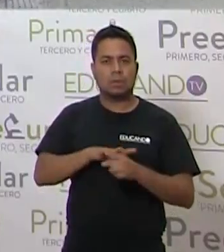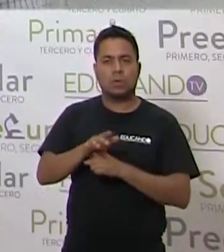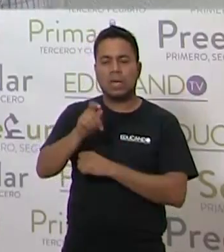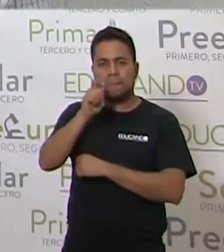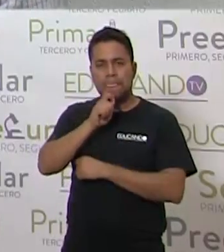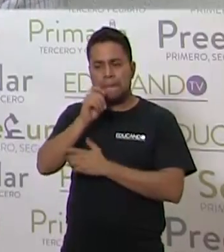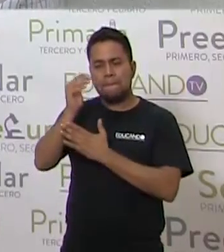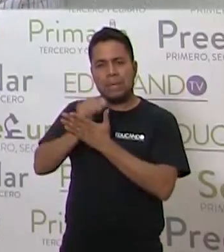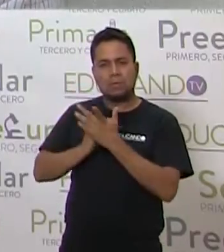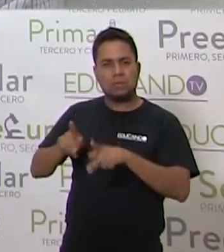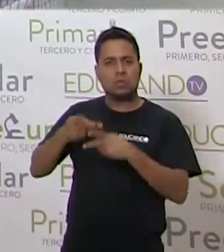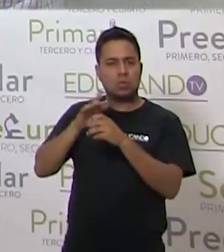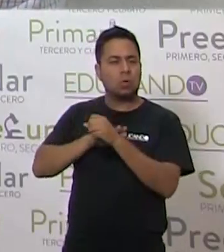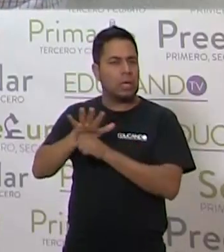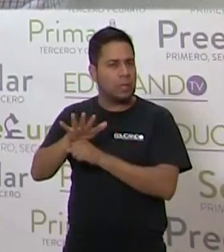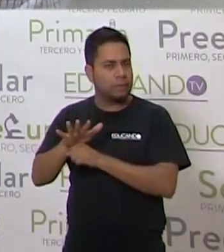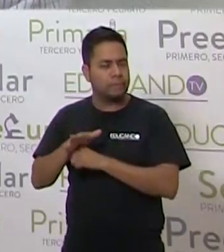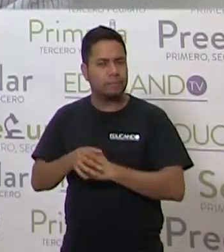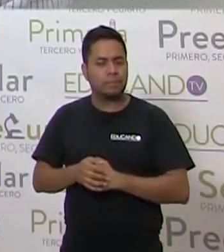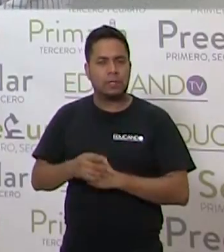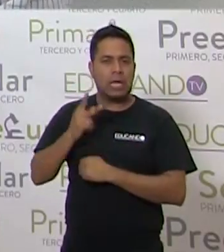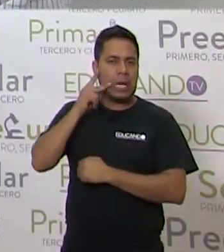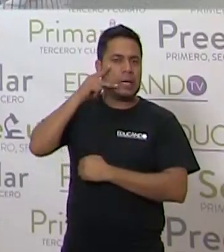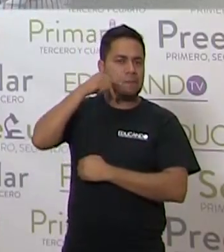menos se vendió